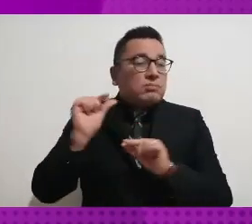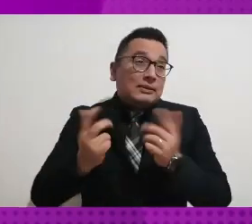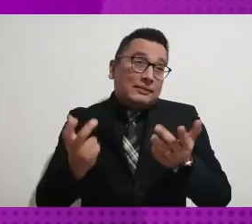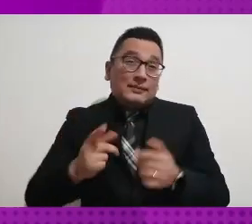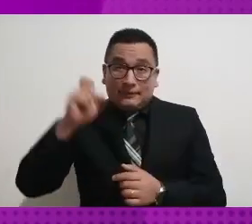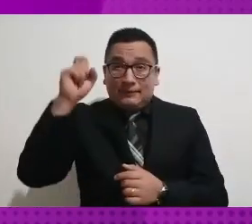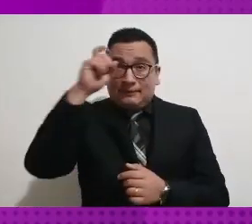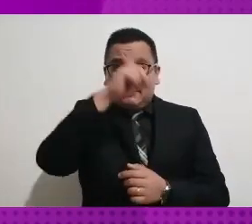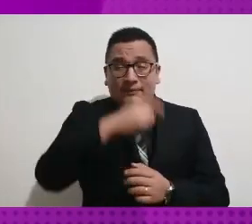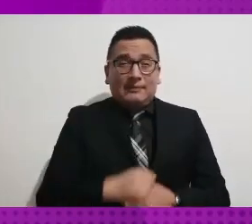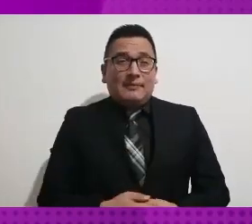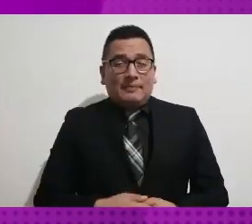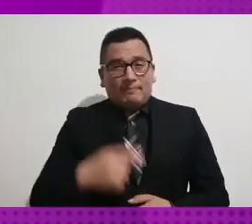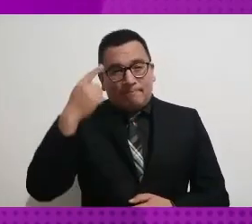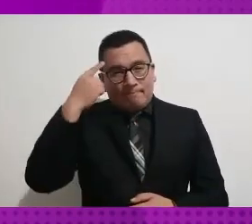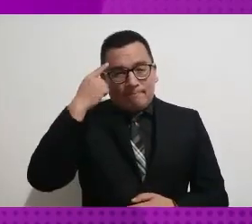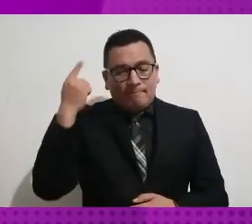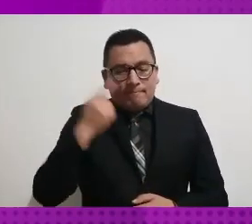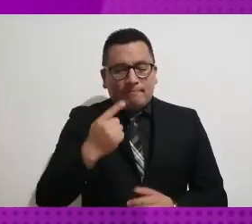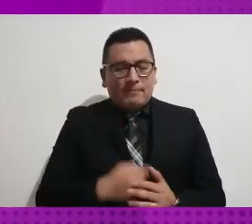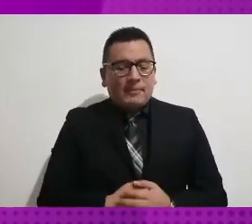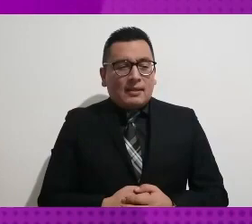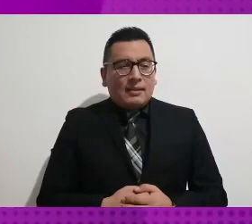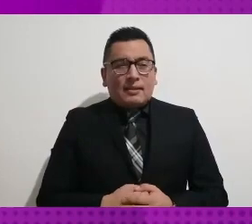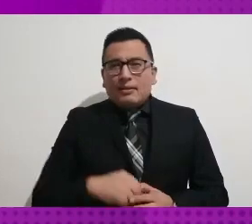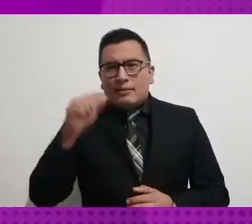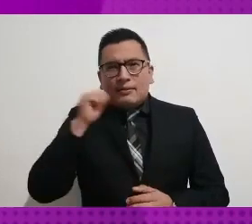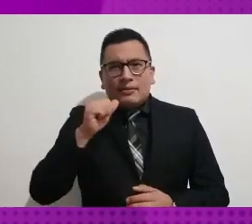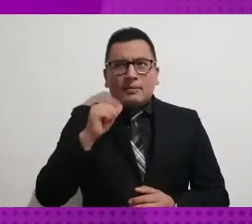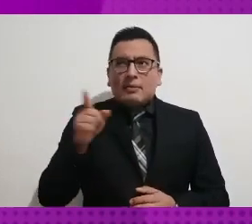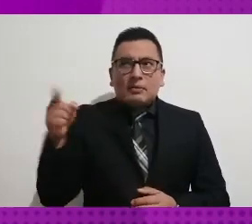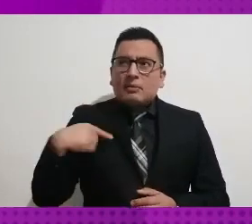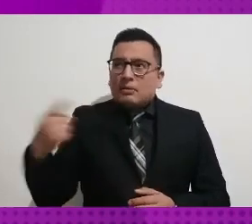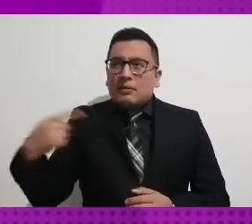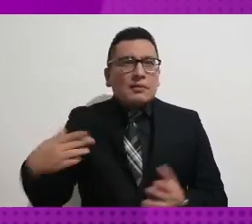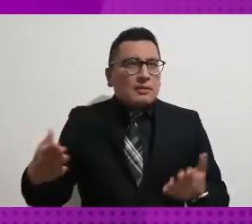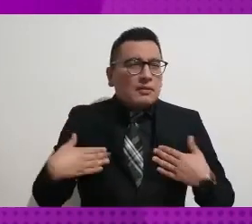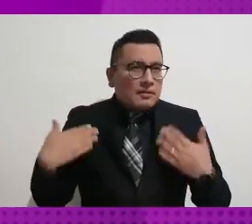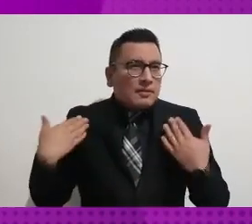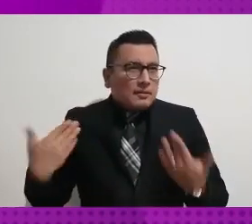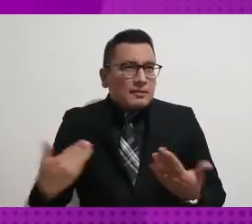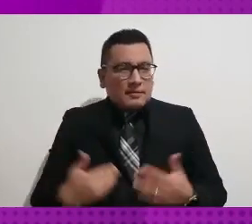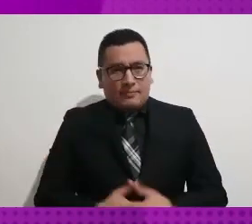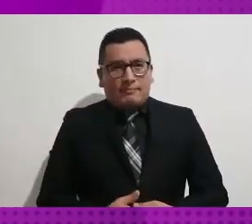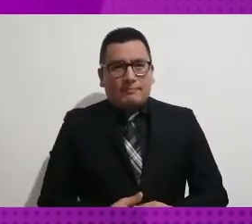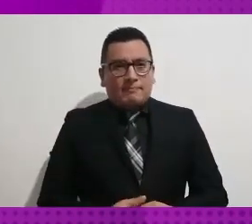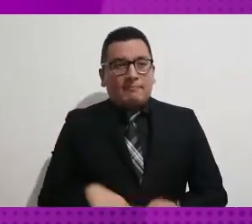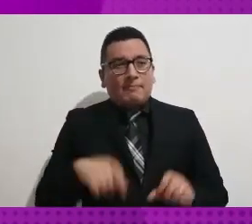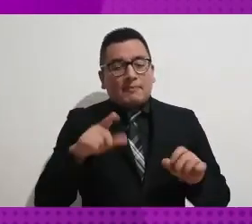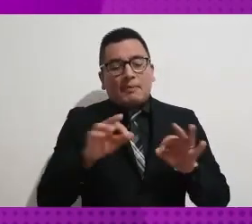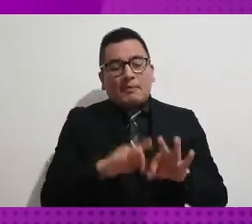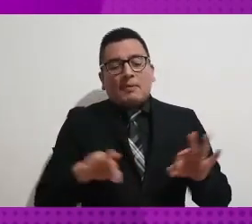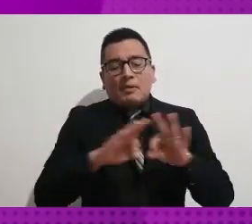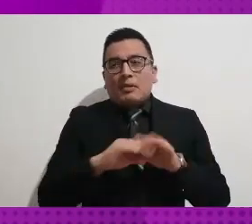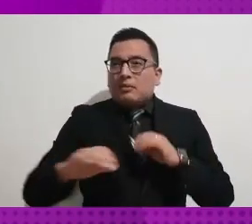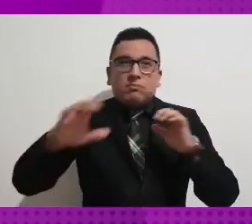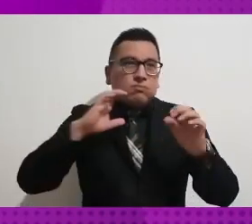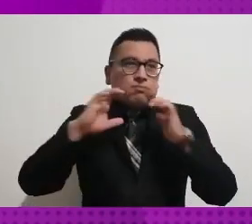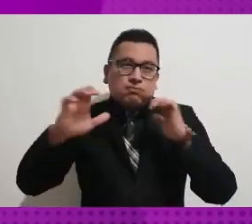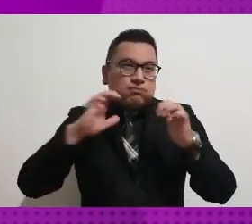que siempre tengan esa confiabilidad y sobre todo que no se corte la comunicación. Yo